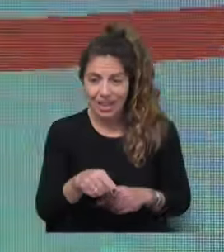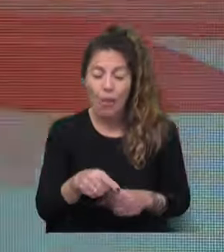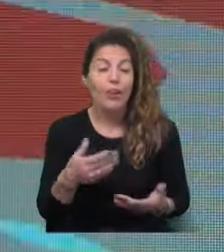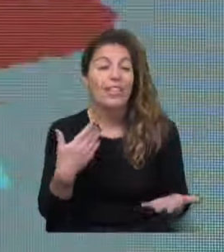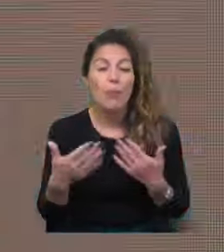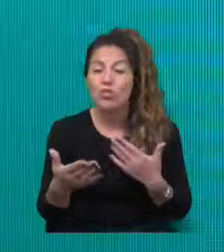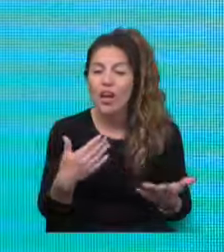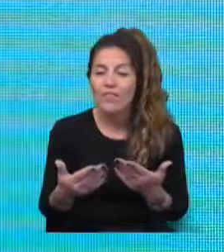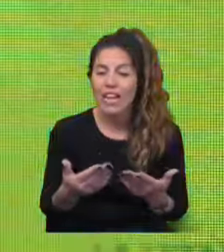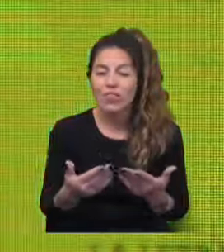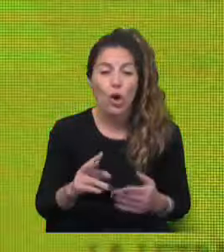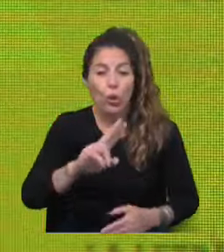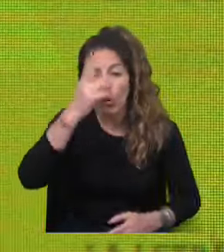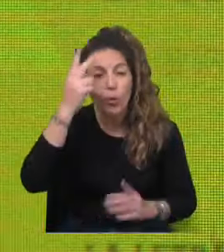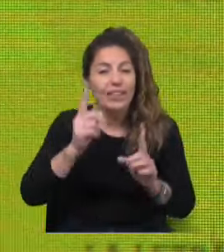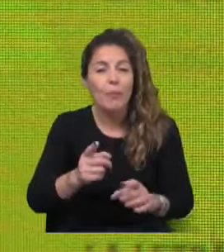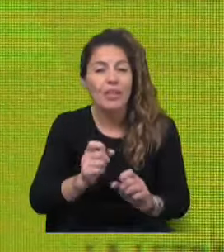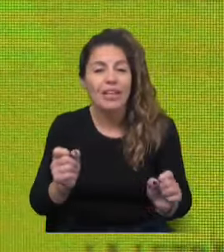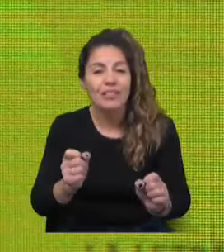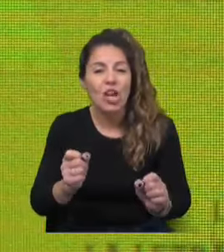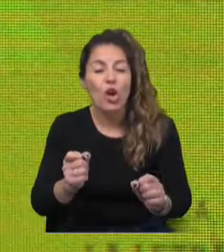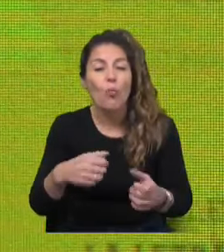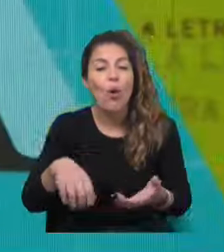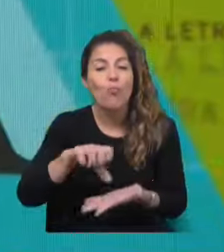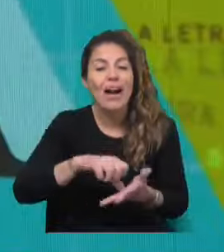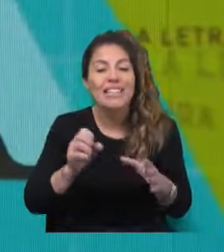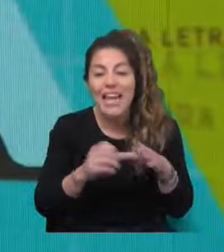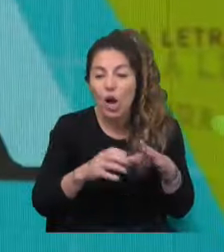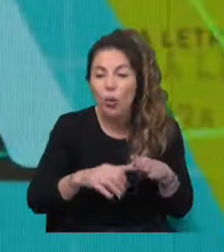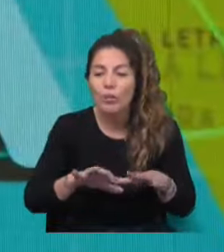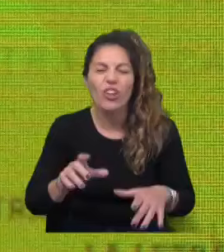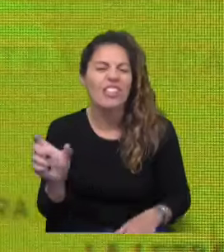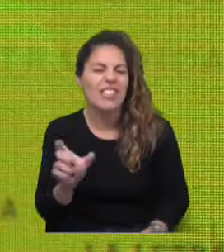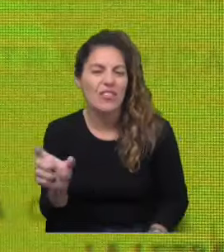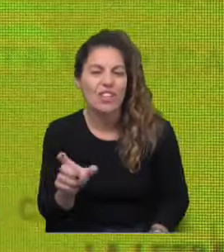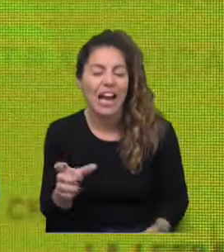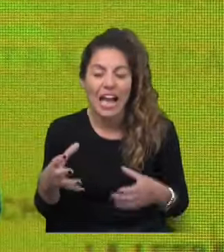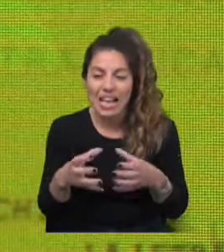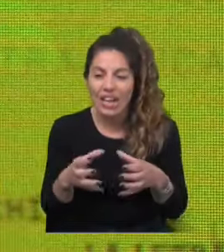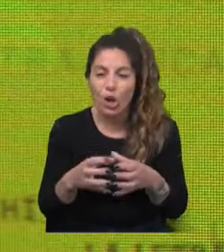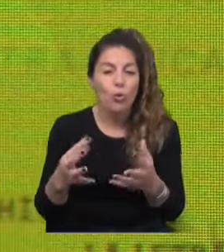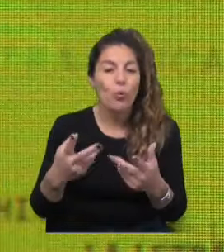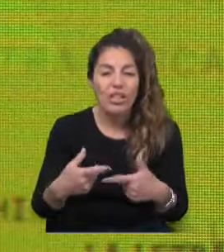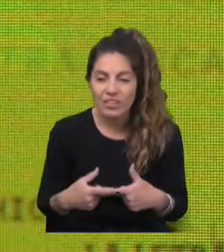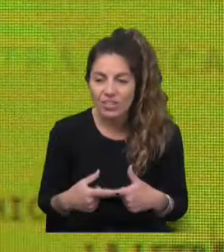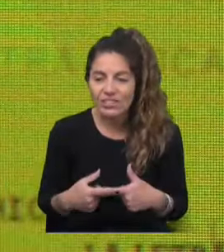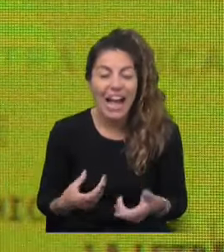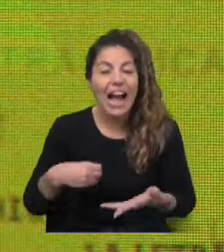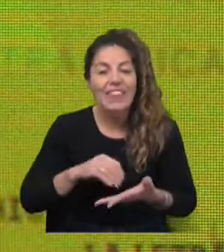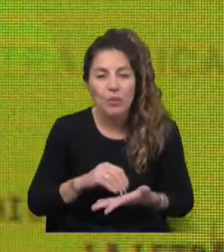hablando de que Uruguay también se convierte en un país de acopio. ¿Y qué significa eso? Significa que los grupos, las organizaciones,